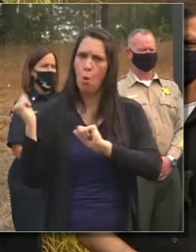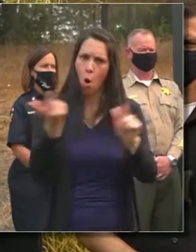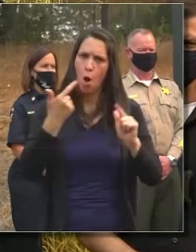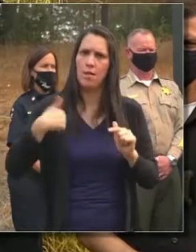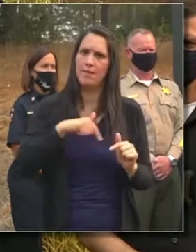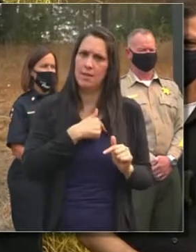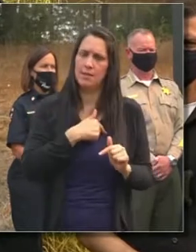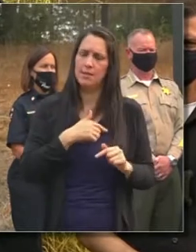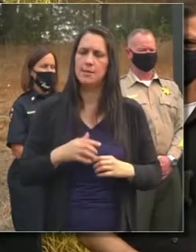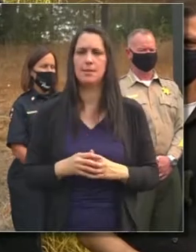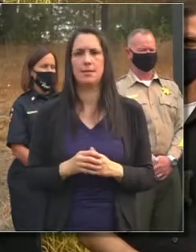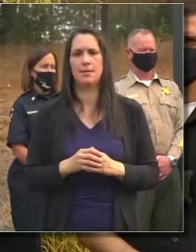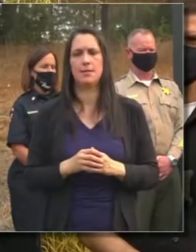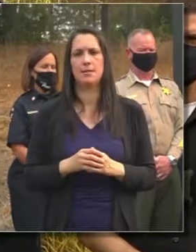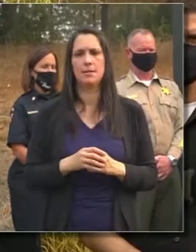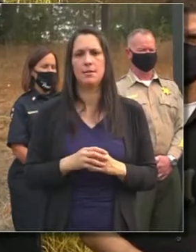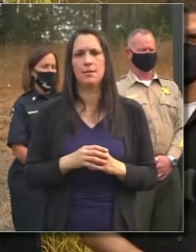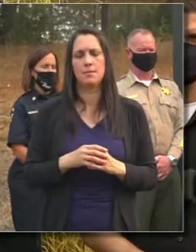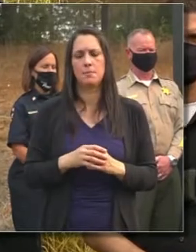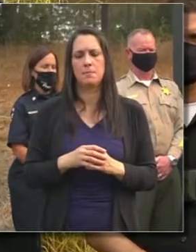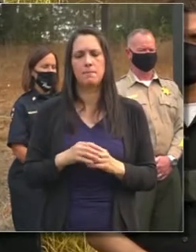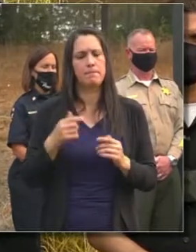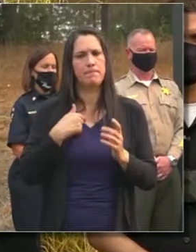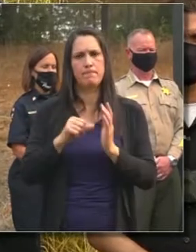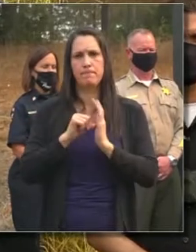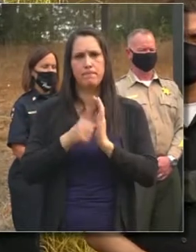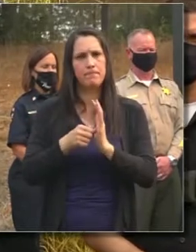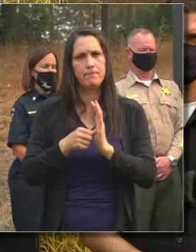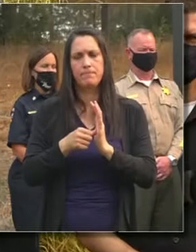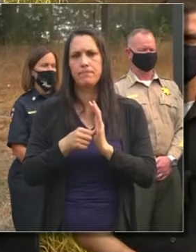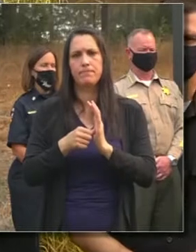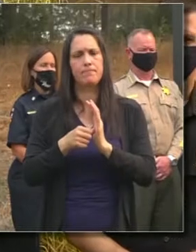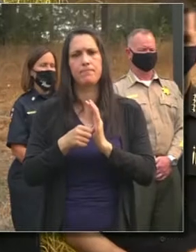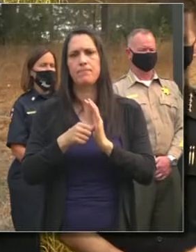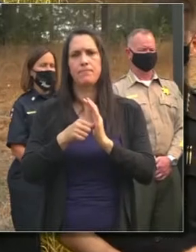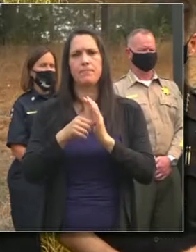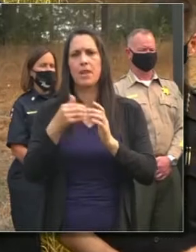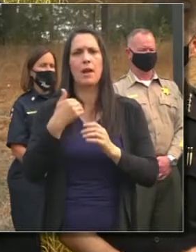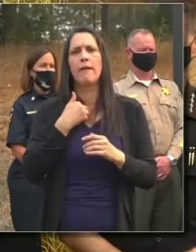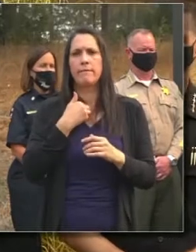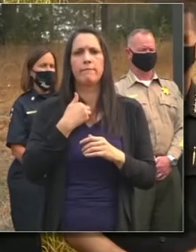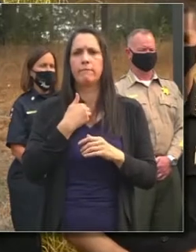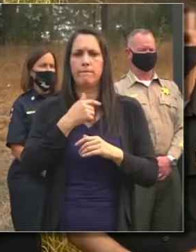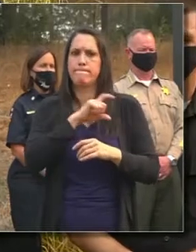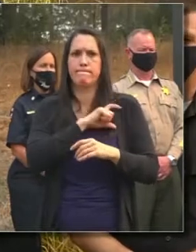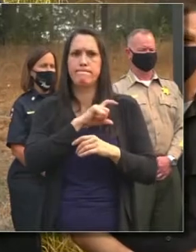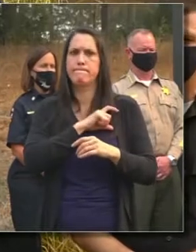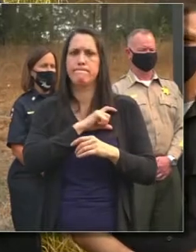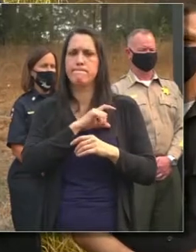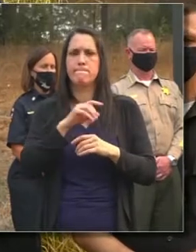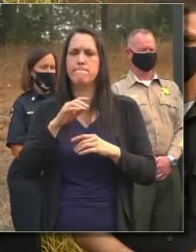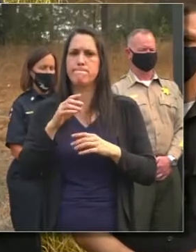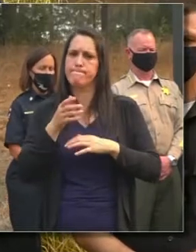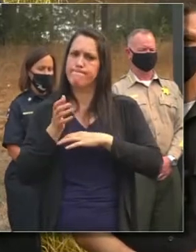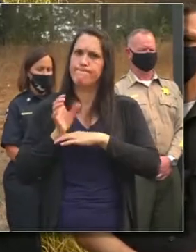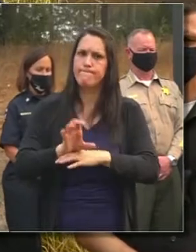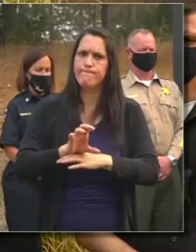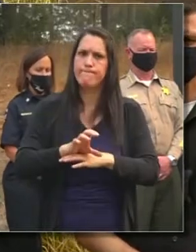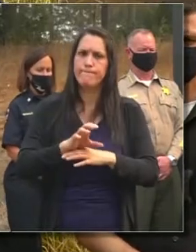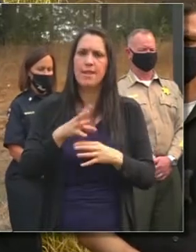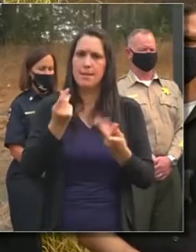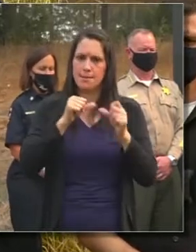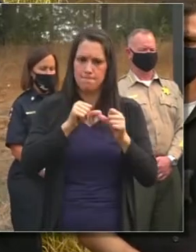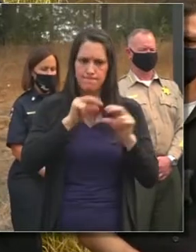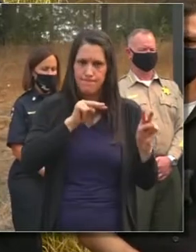todos nosotros y que no deberíamos jamás dejar pasar que si tenemos la capacidad de hacer respetar las leyes